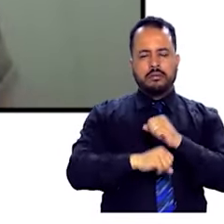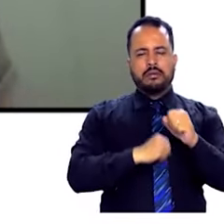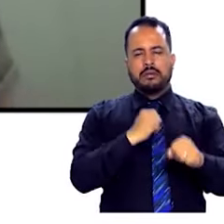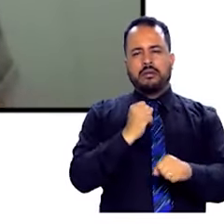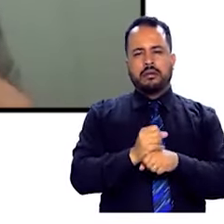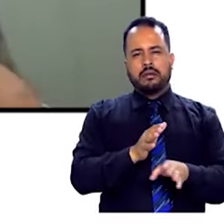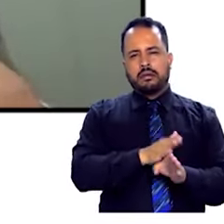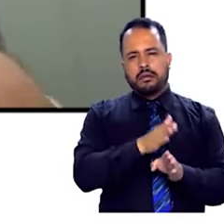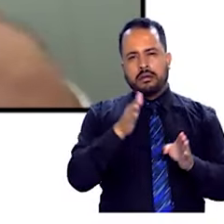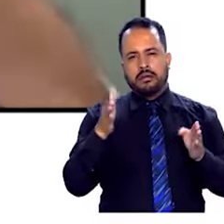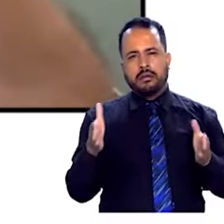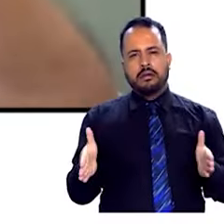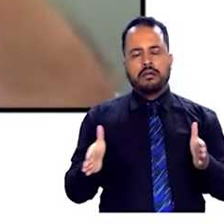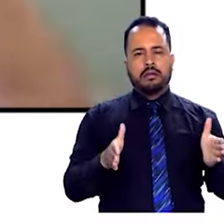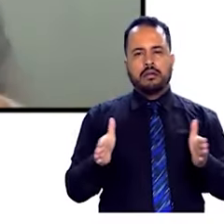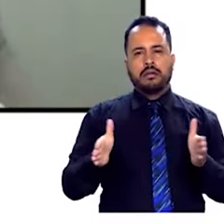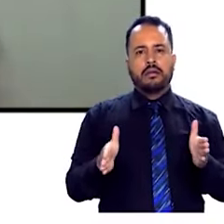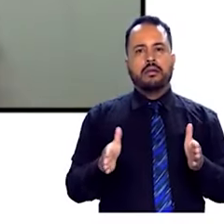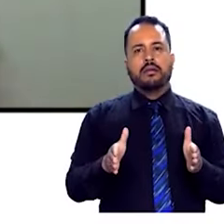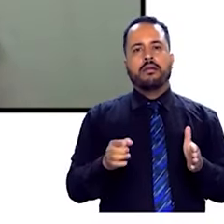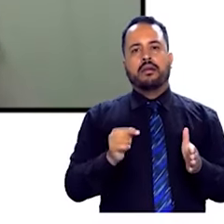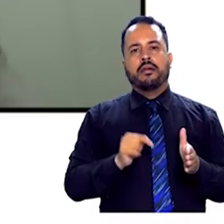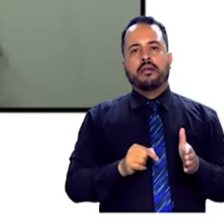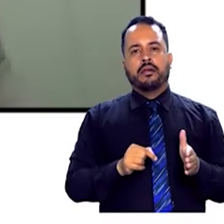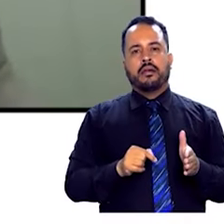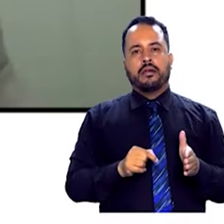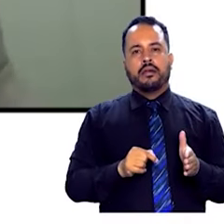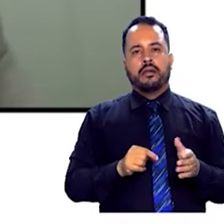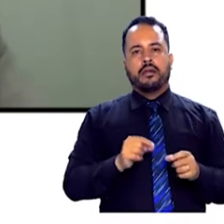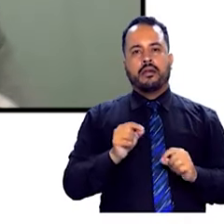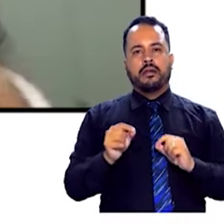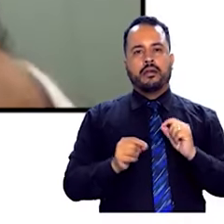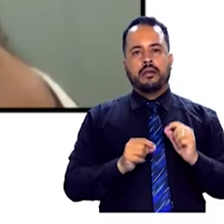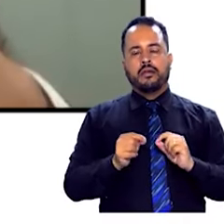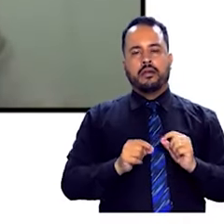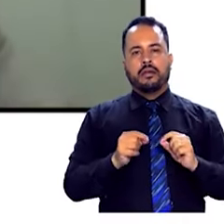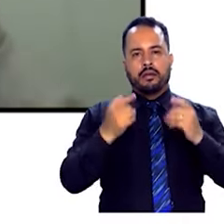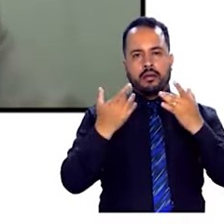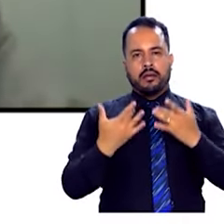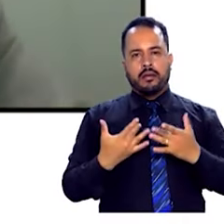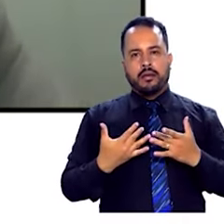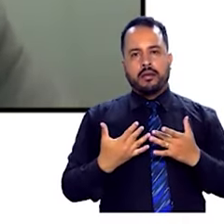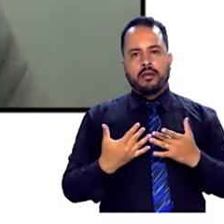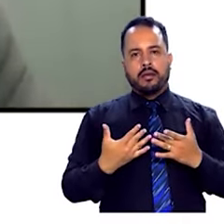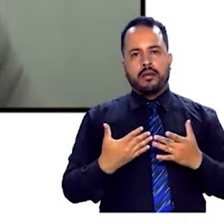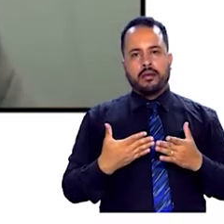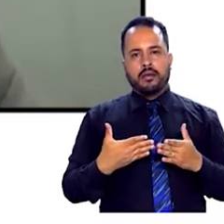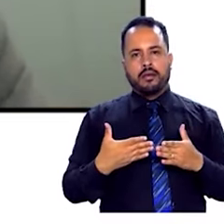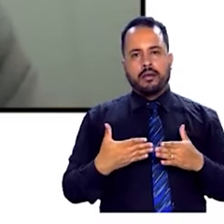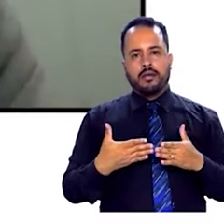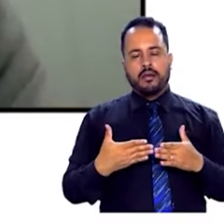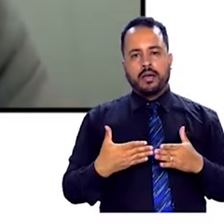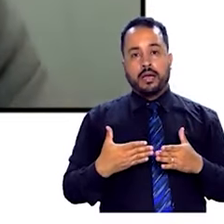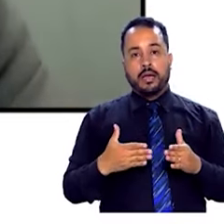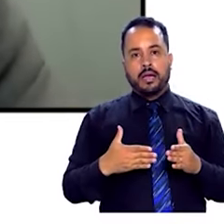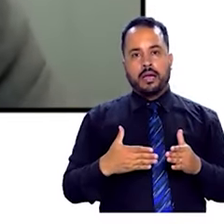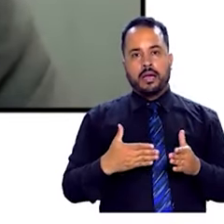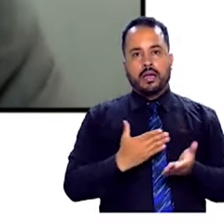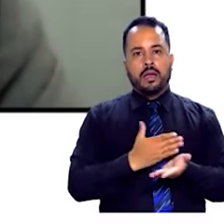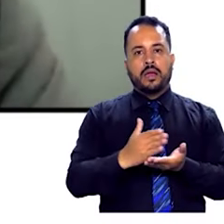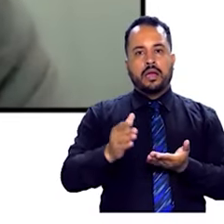relativamente para caso no para cerrar parao para abrir competencia